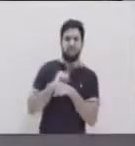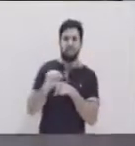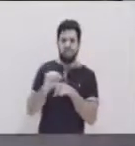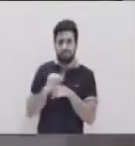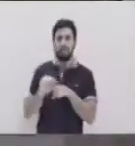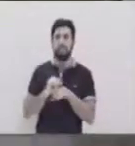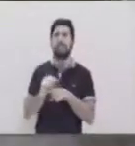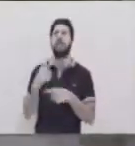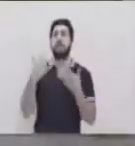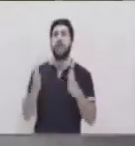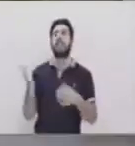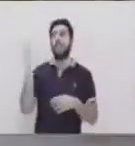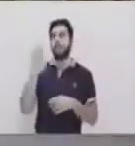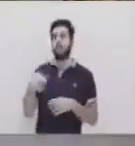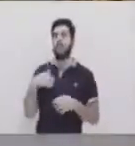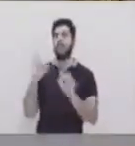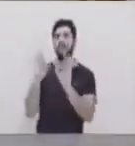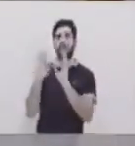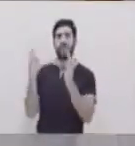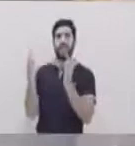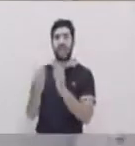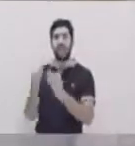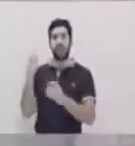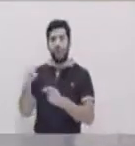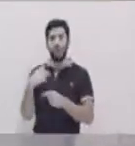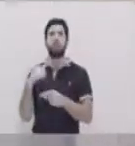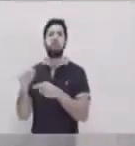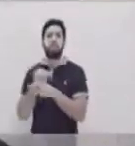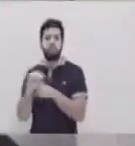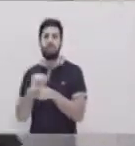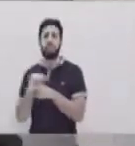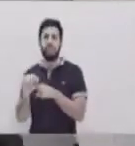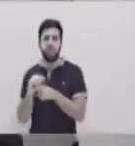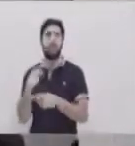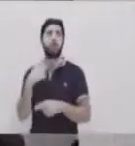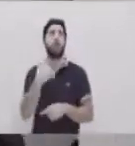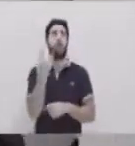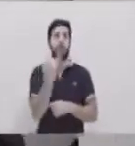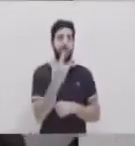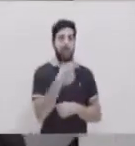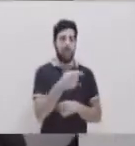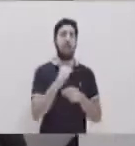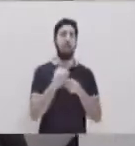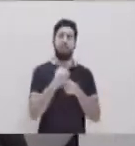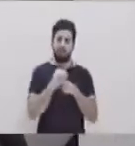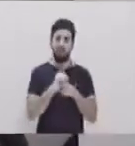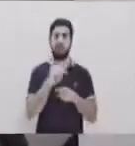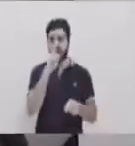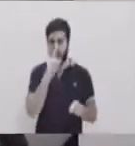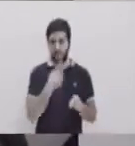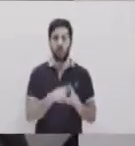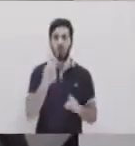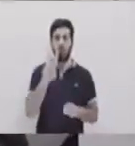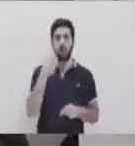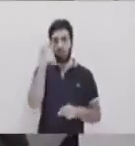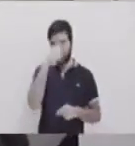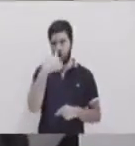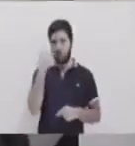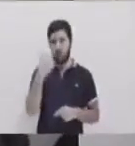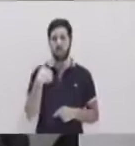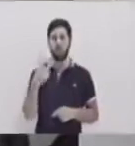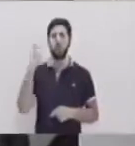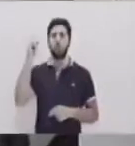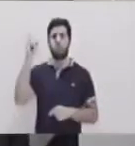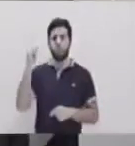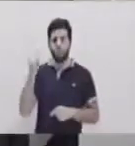en la federación 3 horas y en la universidad, que también estoy jugando, entrenaba 2 horas. Entonces mis días como más